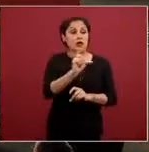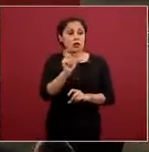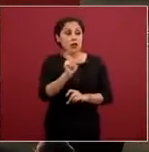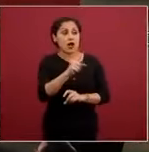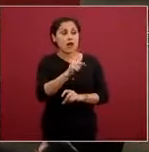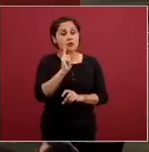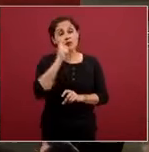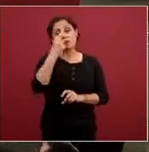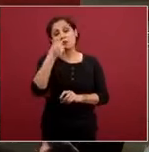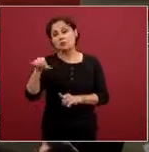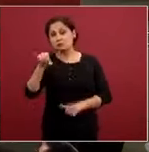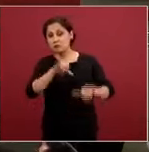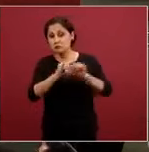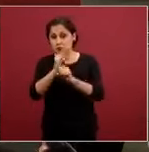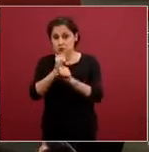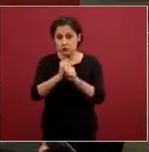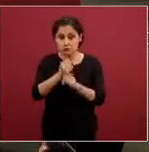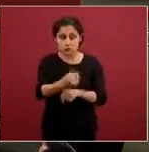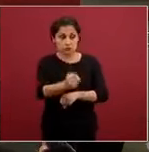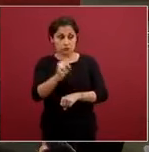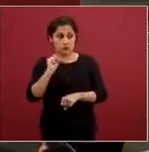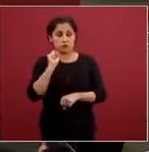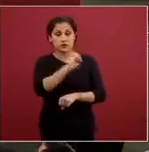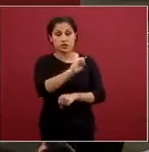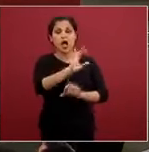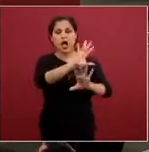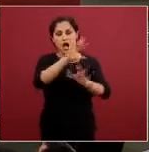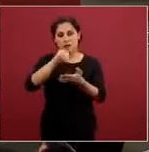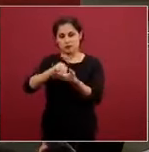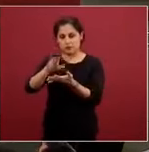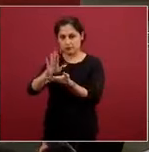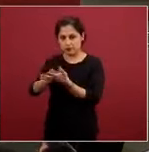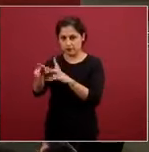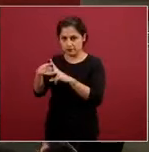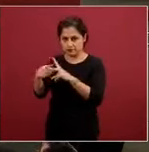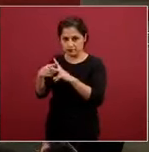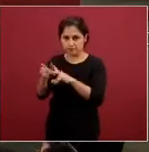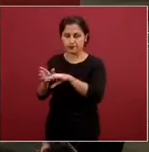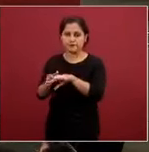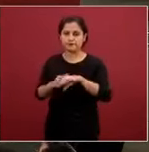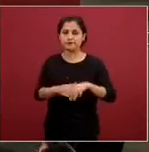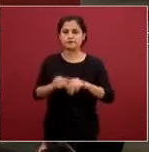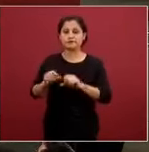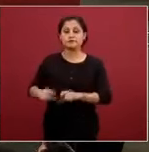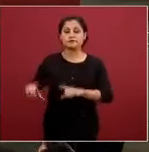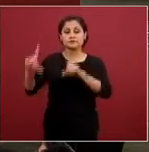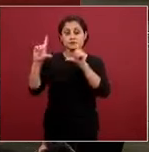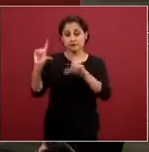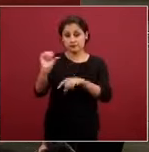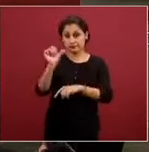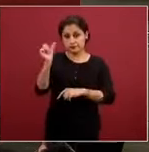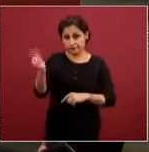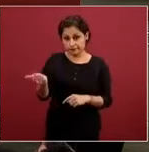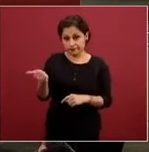aún ascendente. La siguiente diapositiva, la